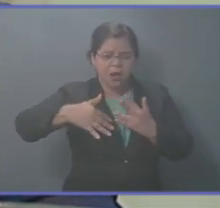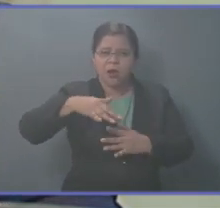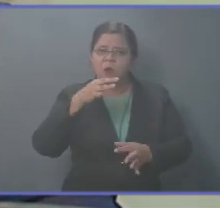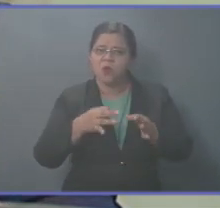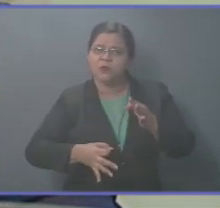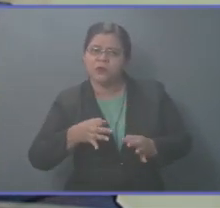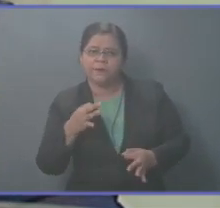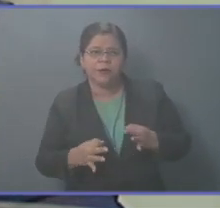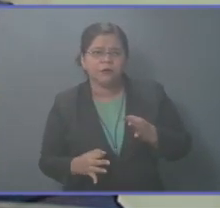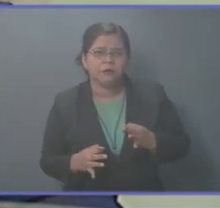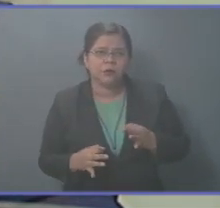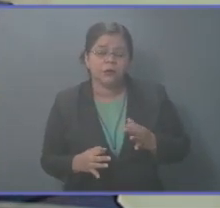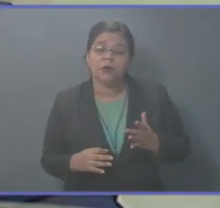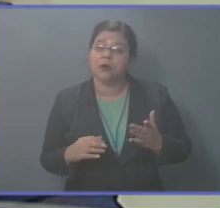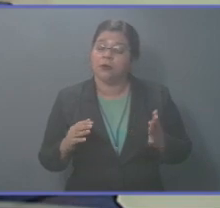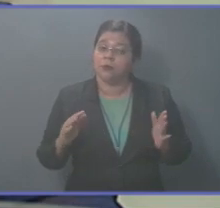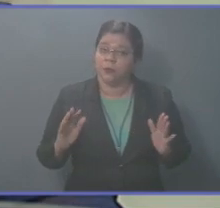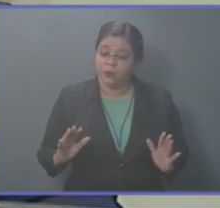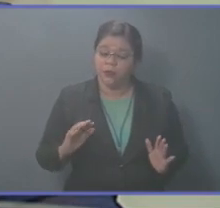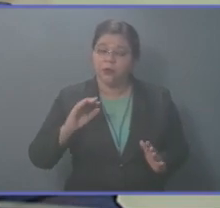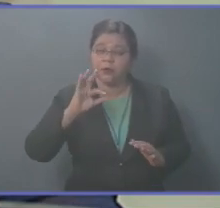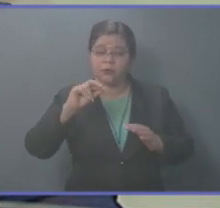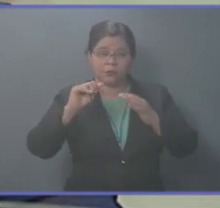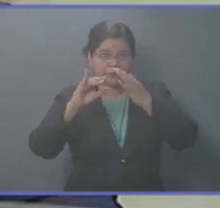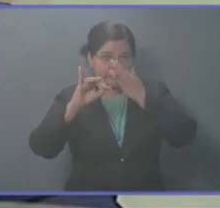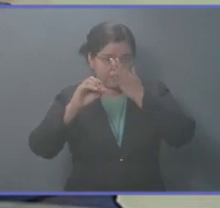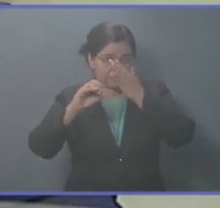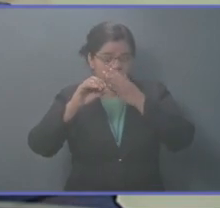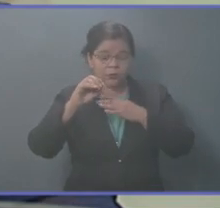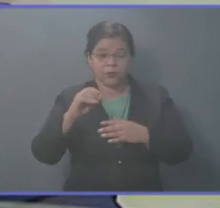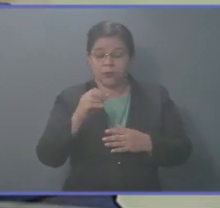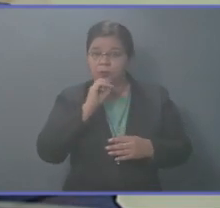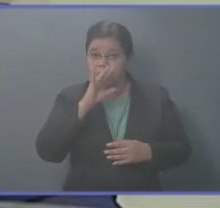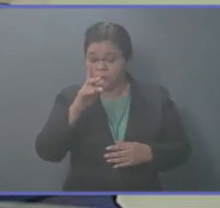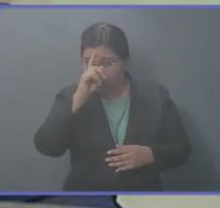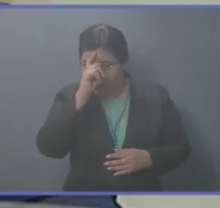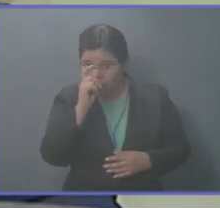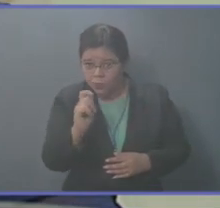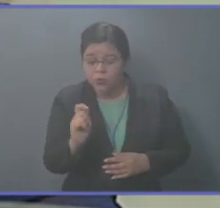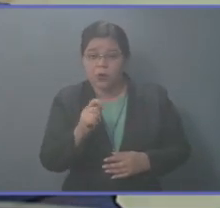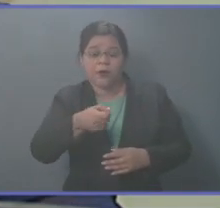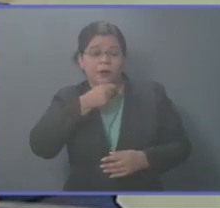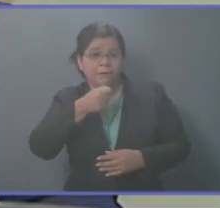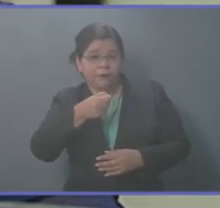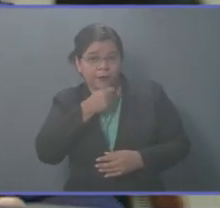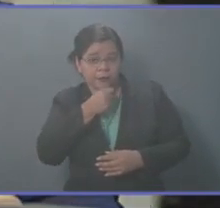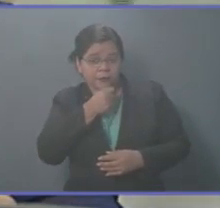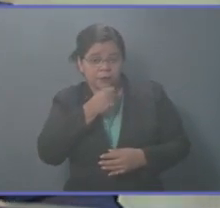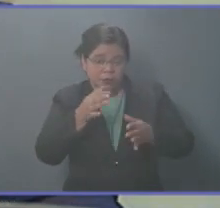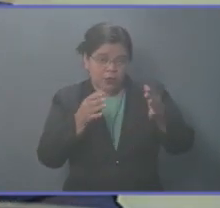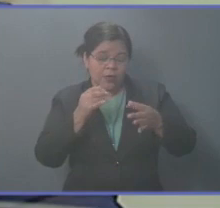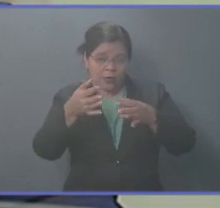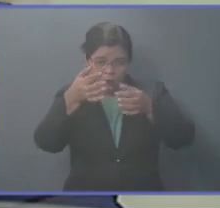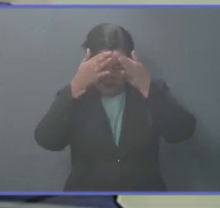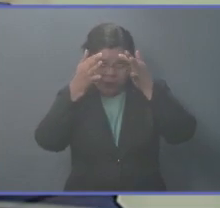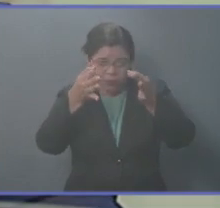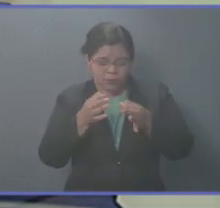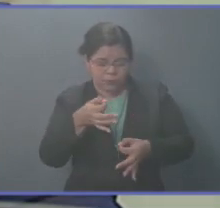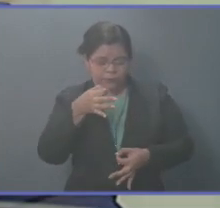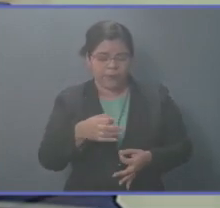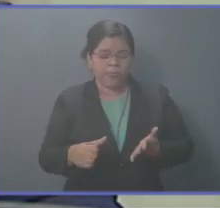justa y pacífica. Francisco Javier Álvarez García, El derecho del honor y la libertad de información y expresión, primera edición, páginas